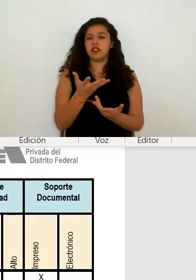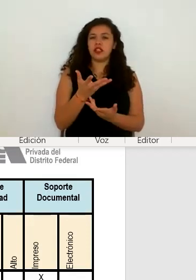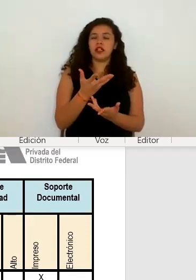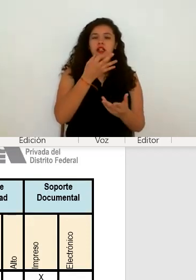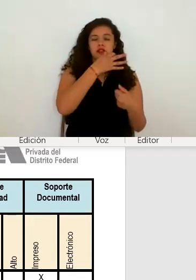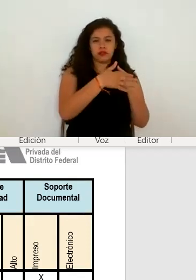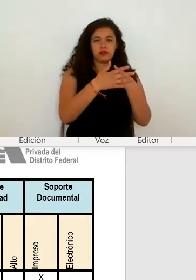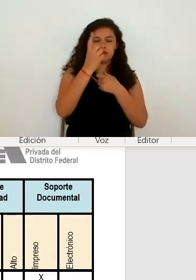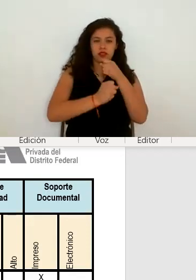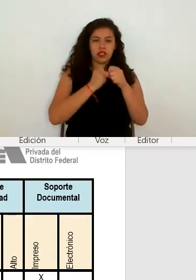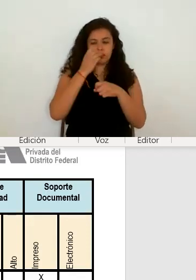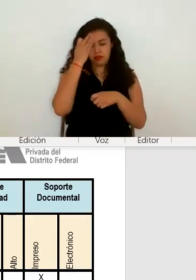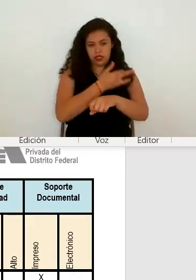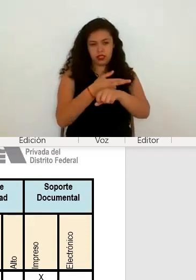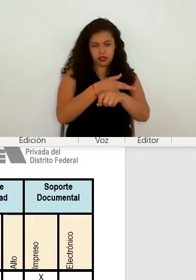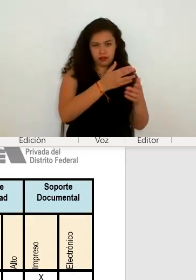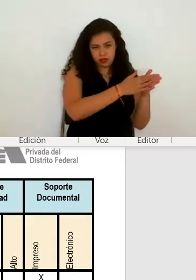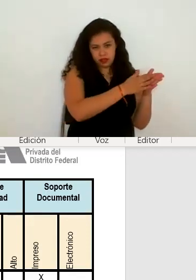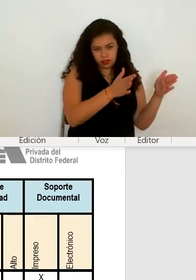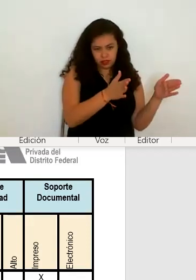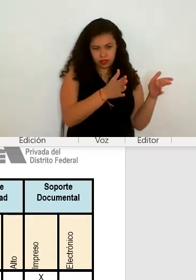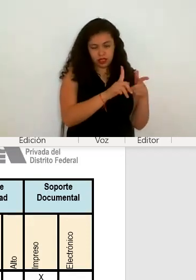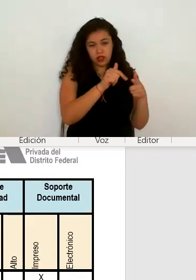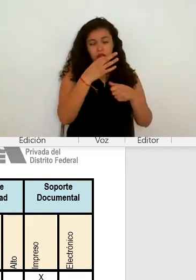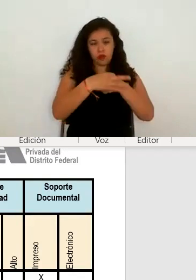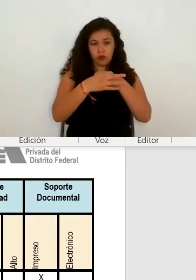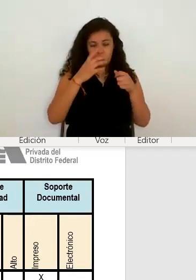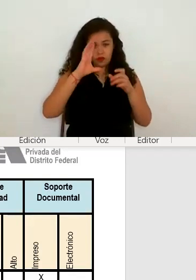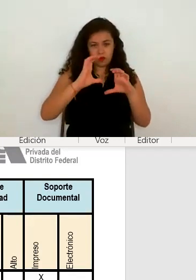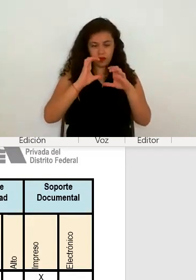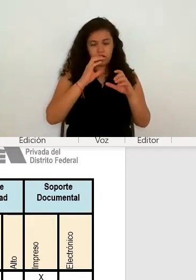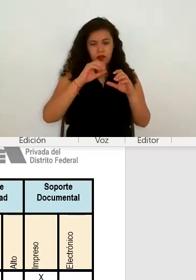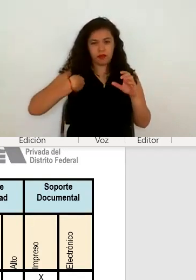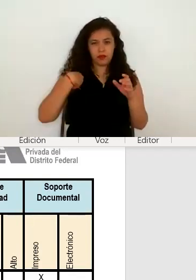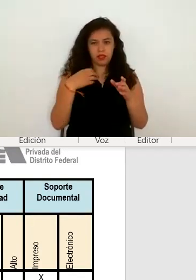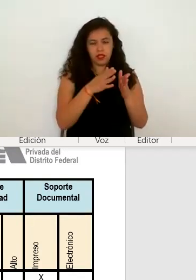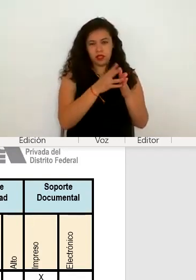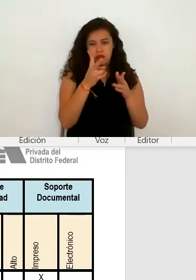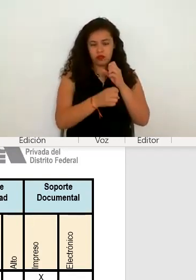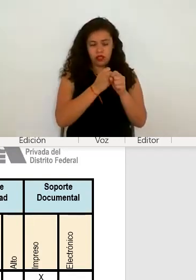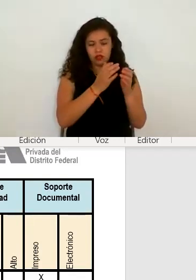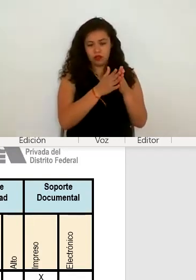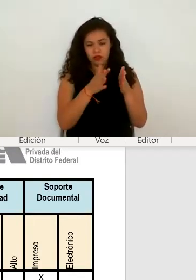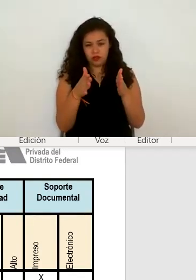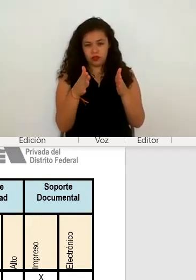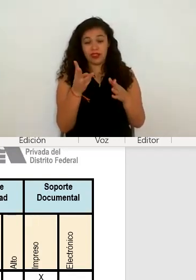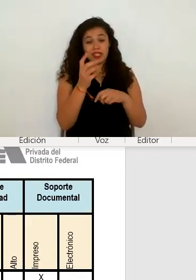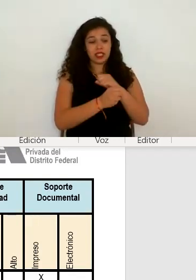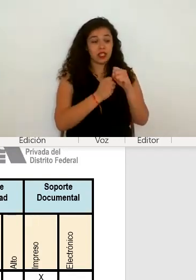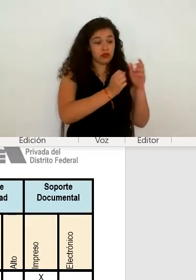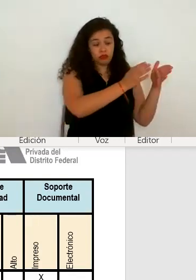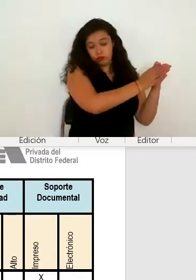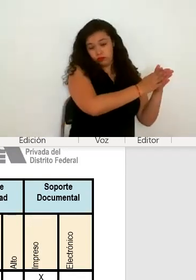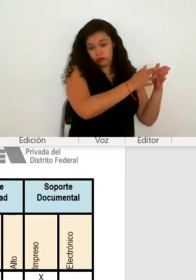el archivo de trámite, se mandan para resguardo en el archivo de concentración por 2 años, su tiempo total son 3 años